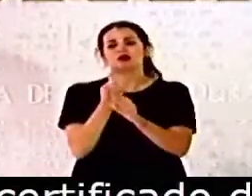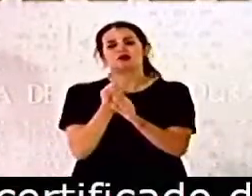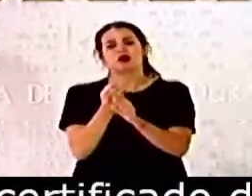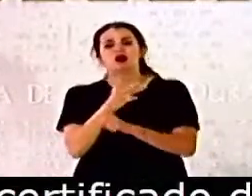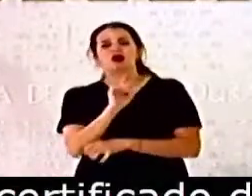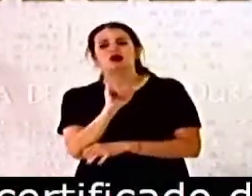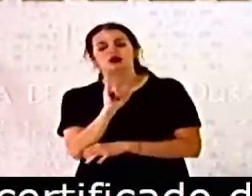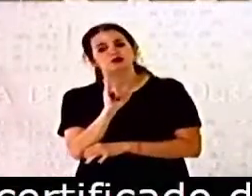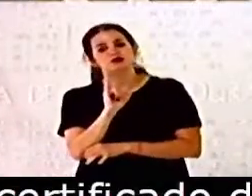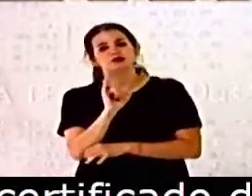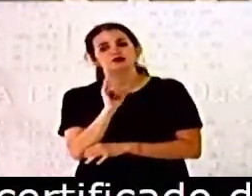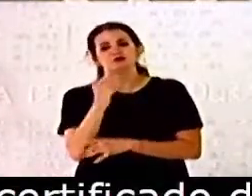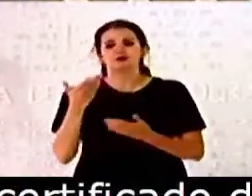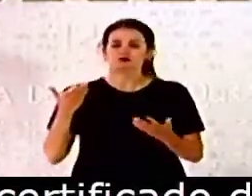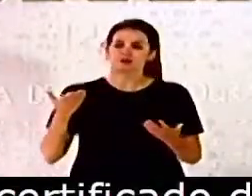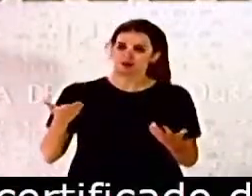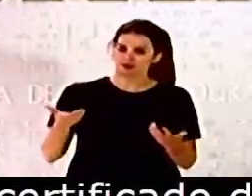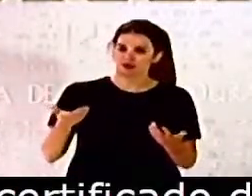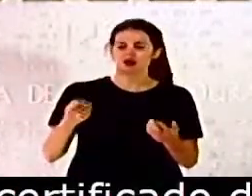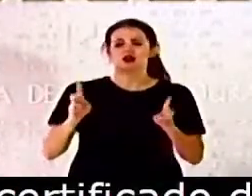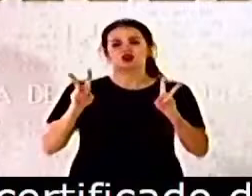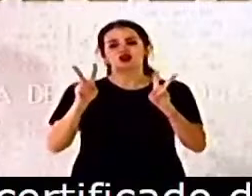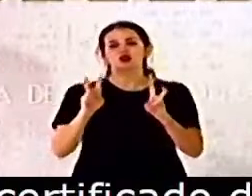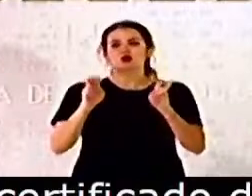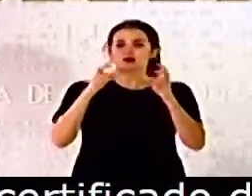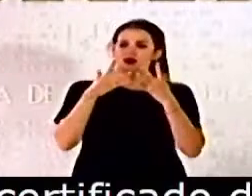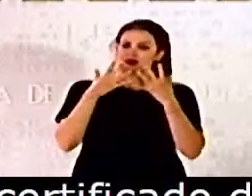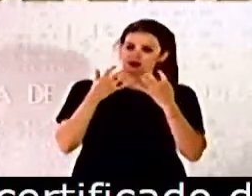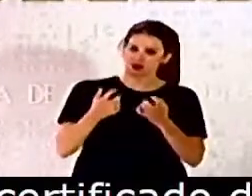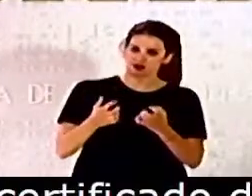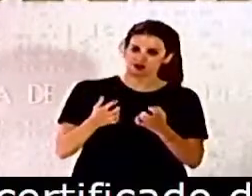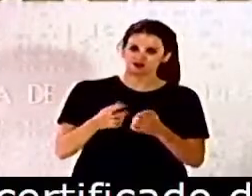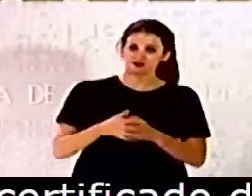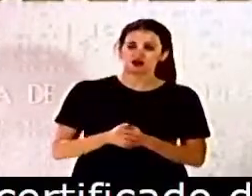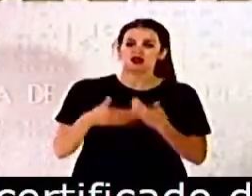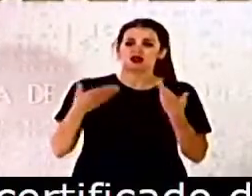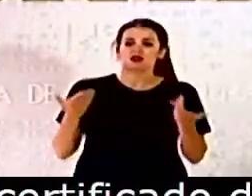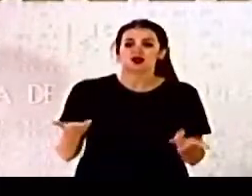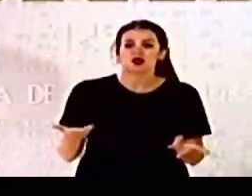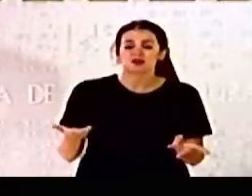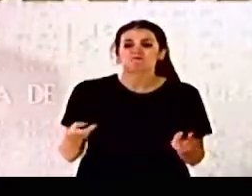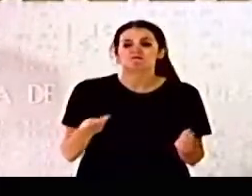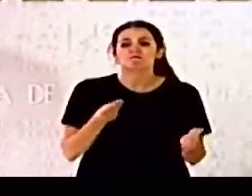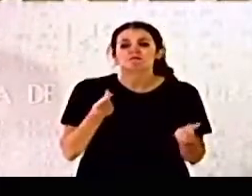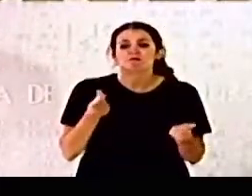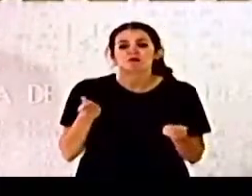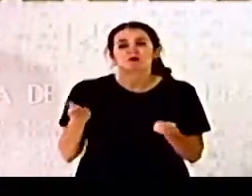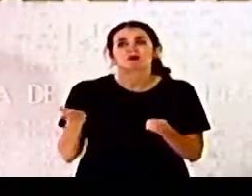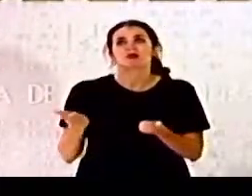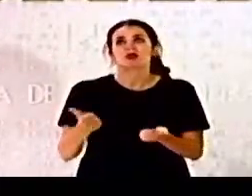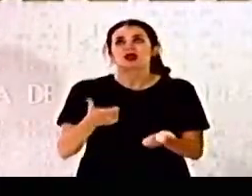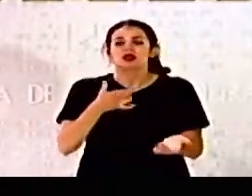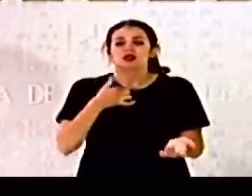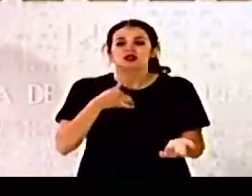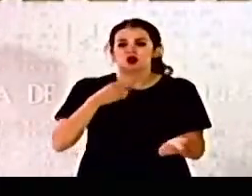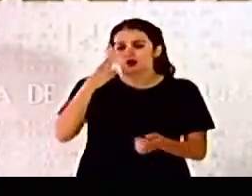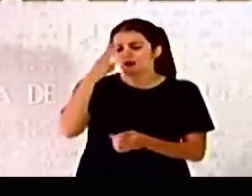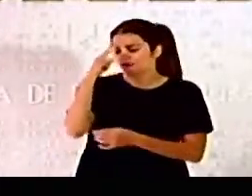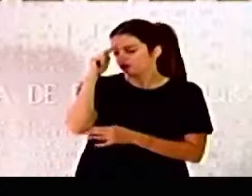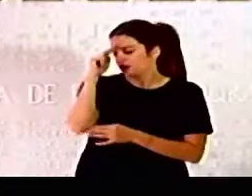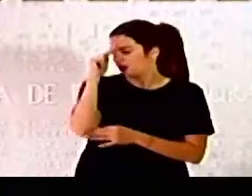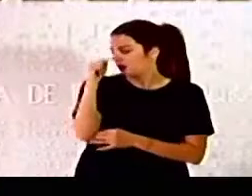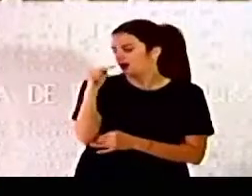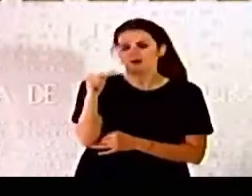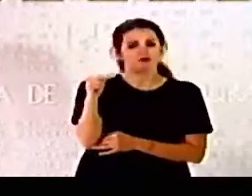oiga, que es que estamos hablando de cuestiones que son serias. Entonces, hombre, yo todo mi respeto,